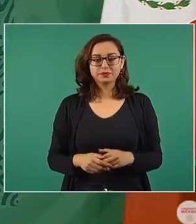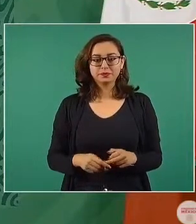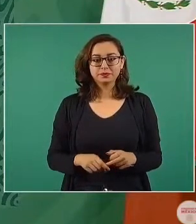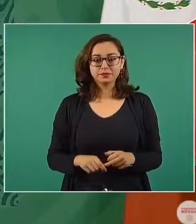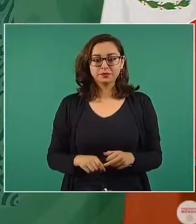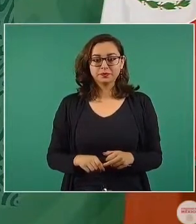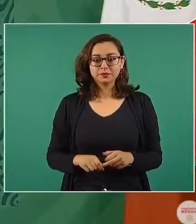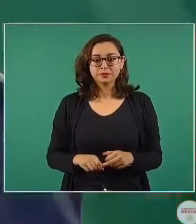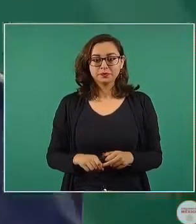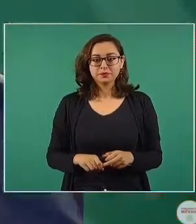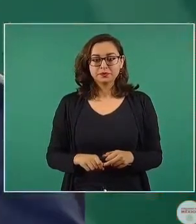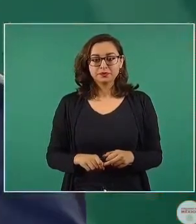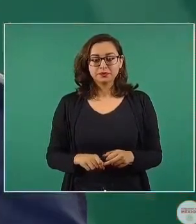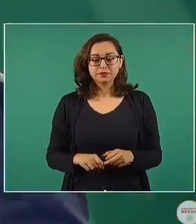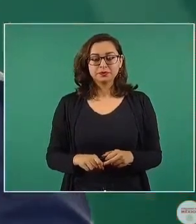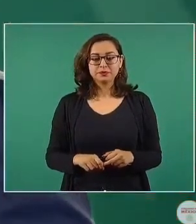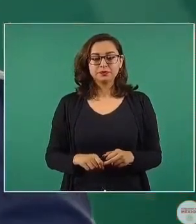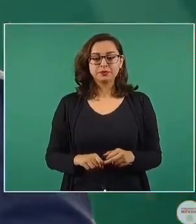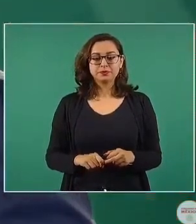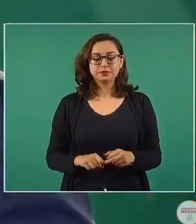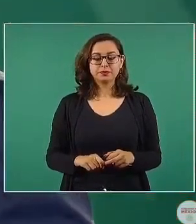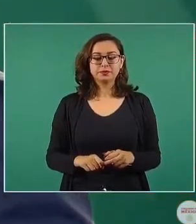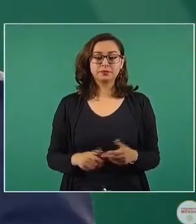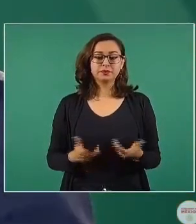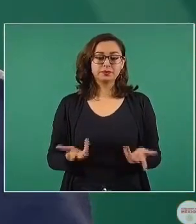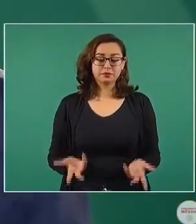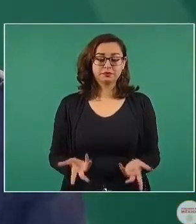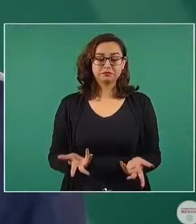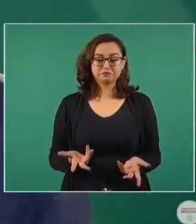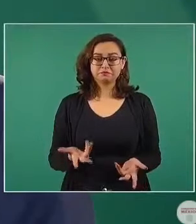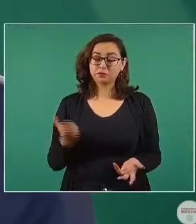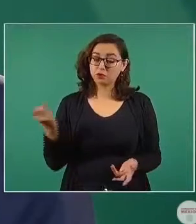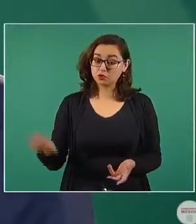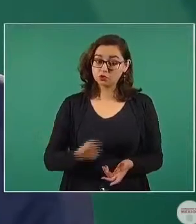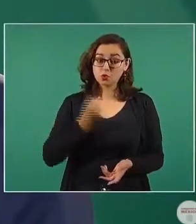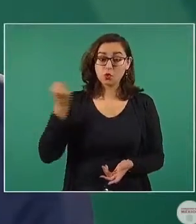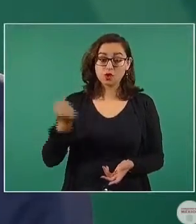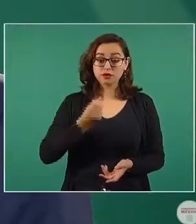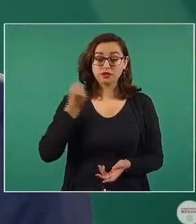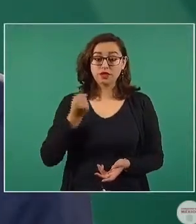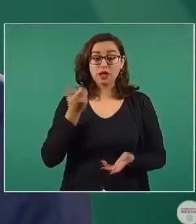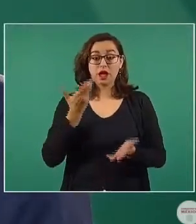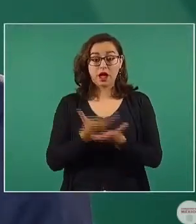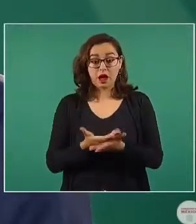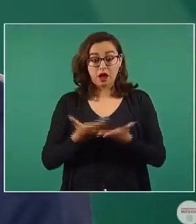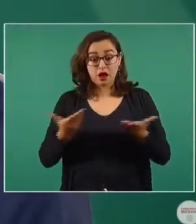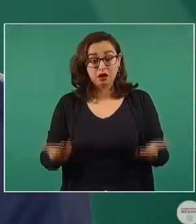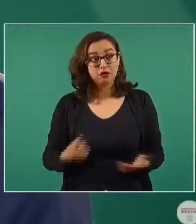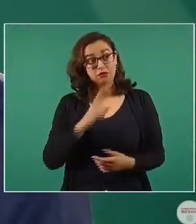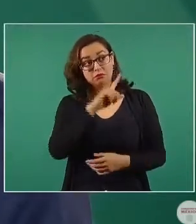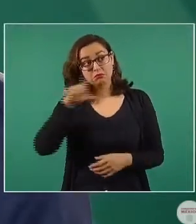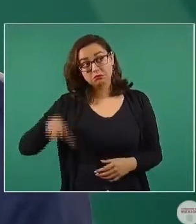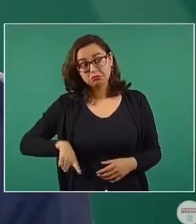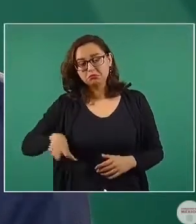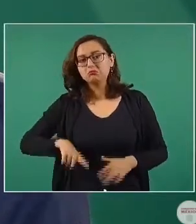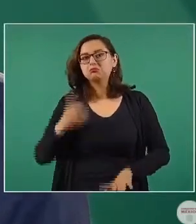Y afortunadamente hay sensibilidad. Nos han escuchado.